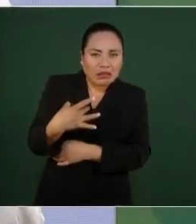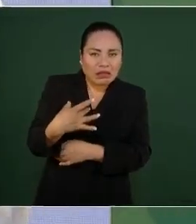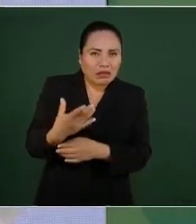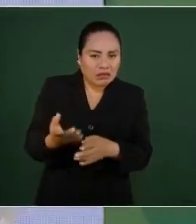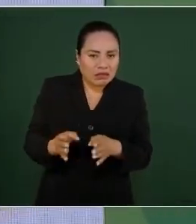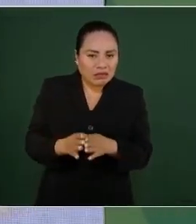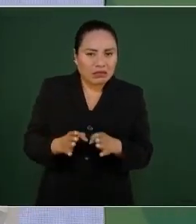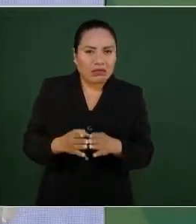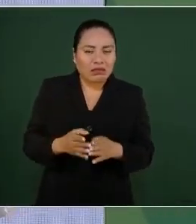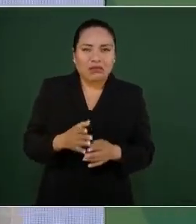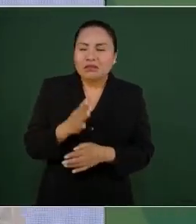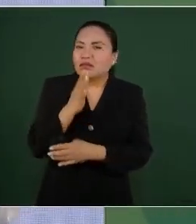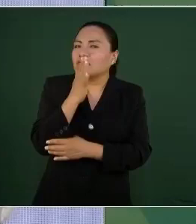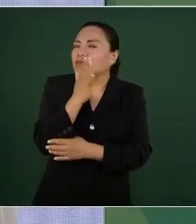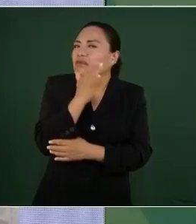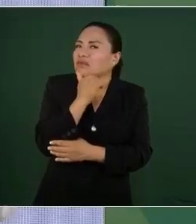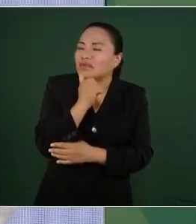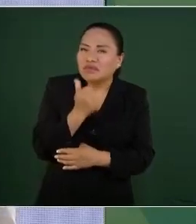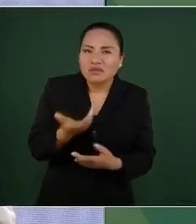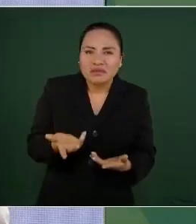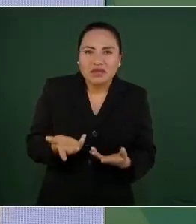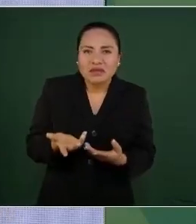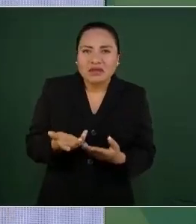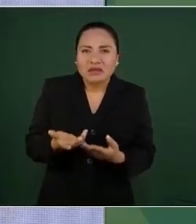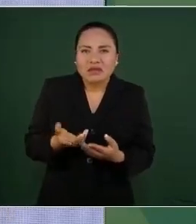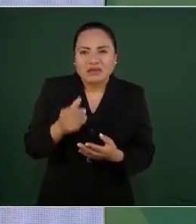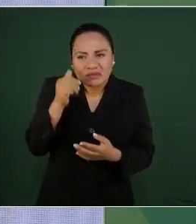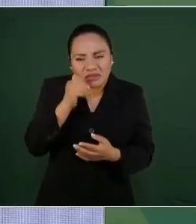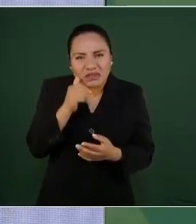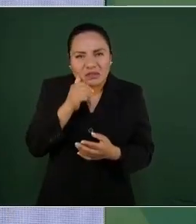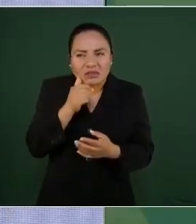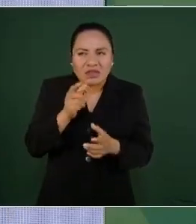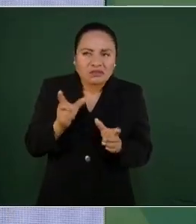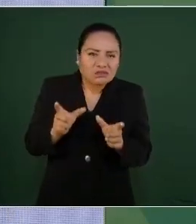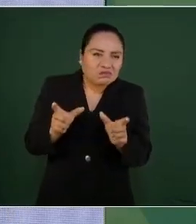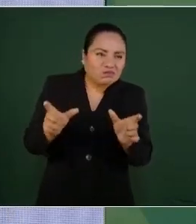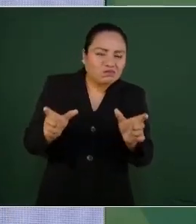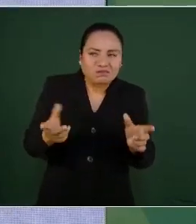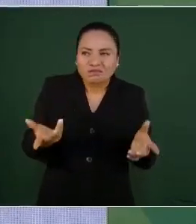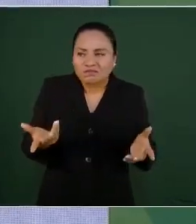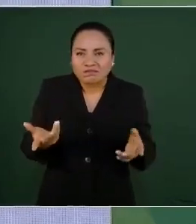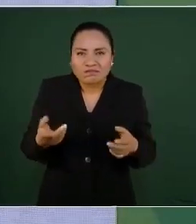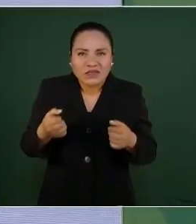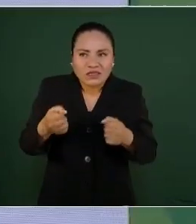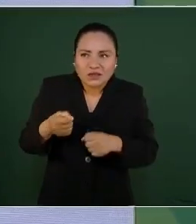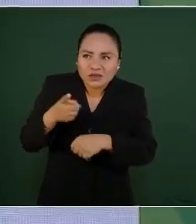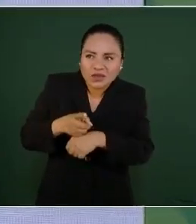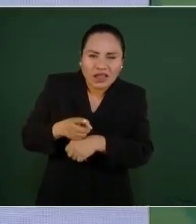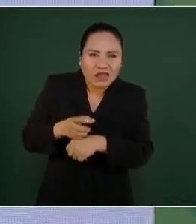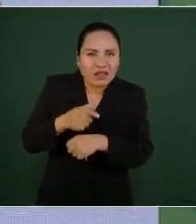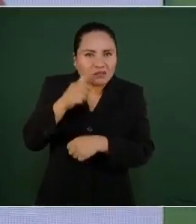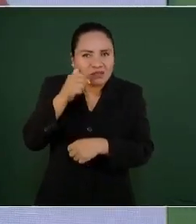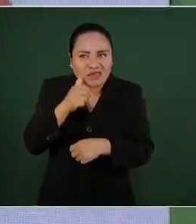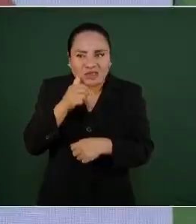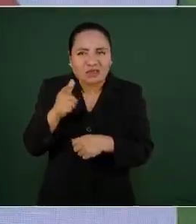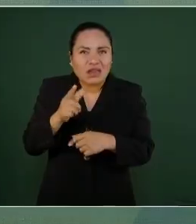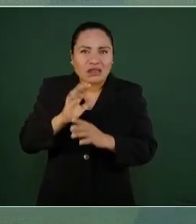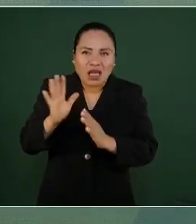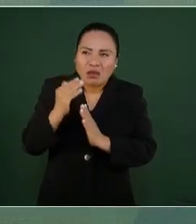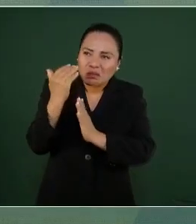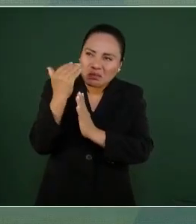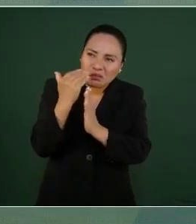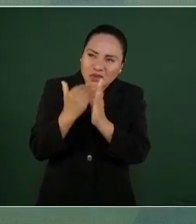en que no hemos podido resolver el problema de la inseguridad. Y yo digo, sí, estamos